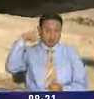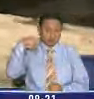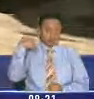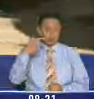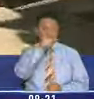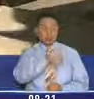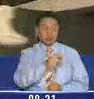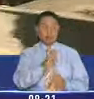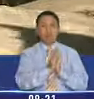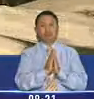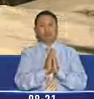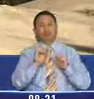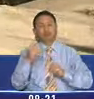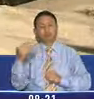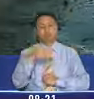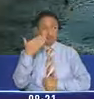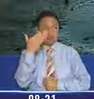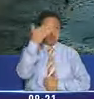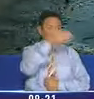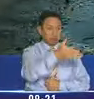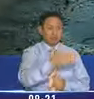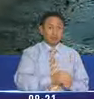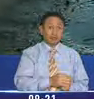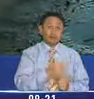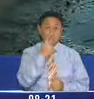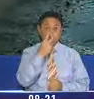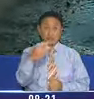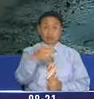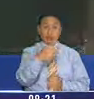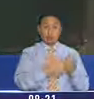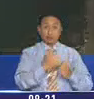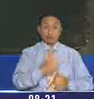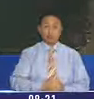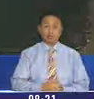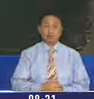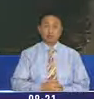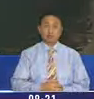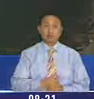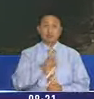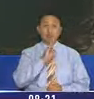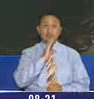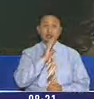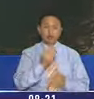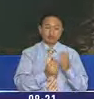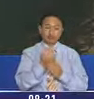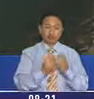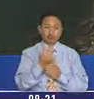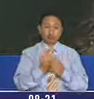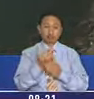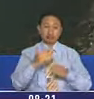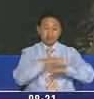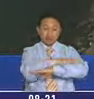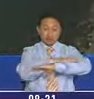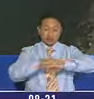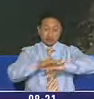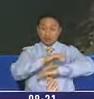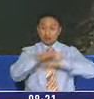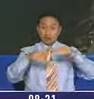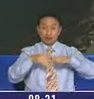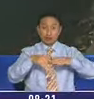que acudimos al llamado desesperado de los vecinos para evidenciar el problema. con lo que el agua sale, entonces viene a debilitar el asfalto y con todo lo que